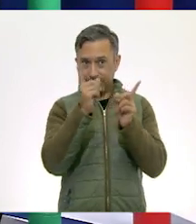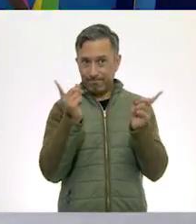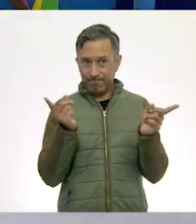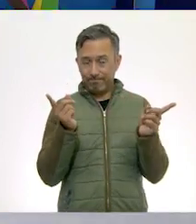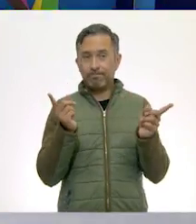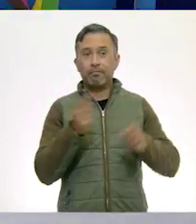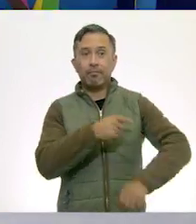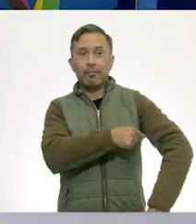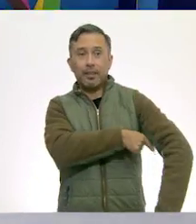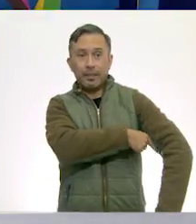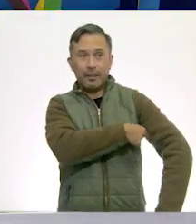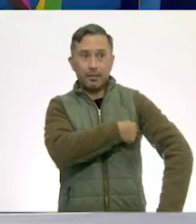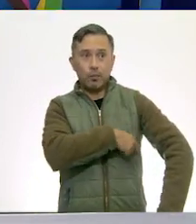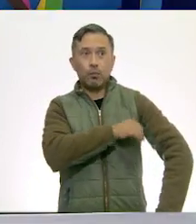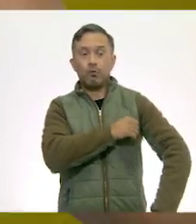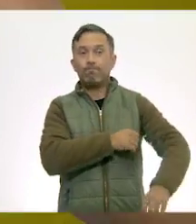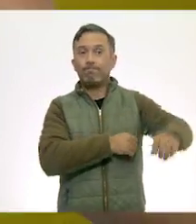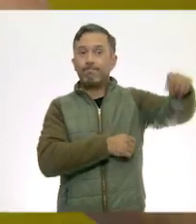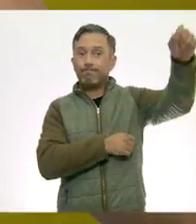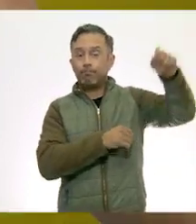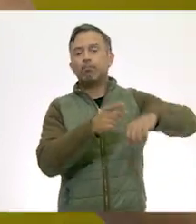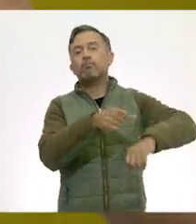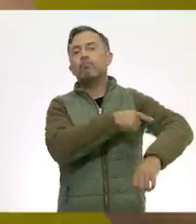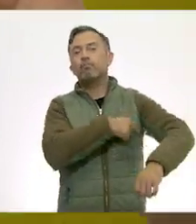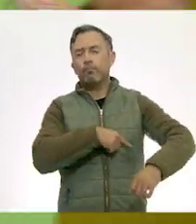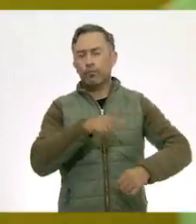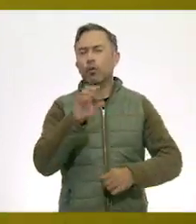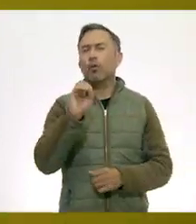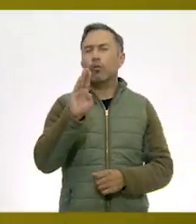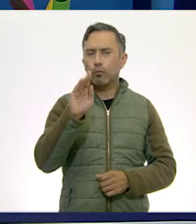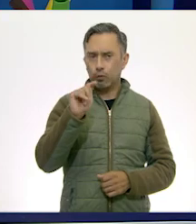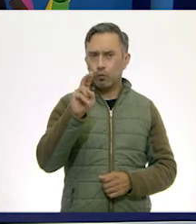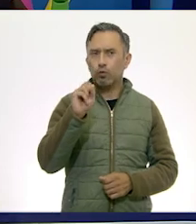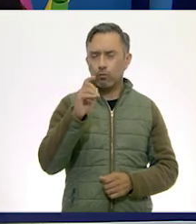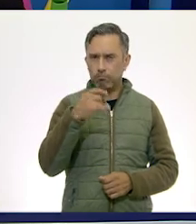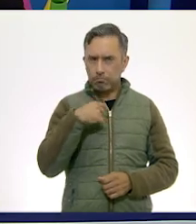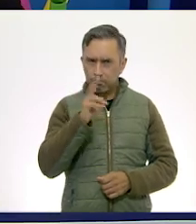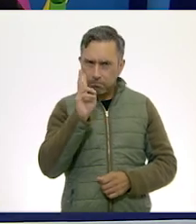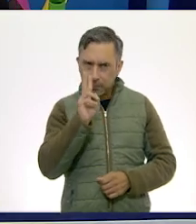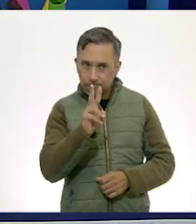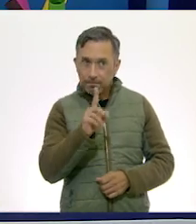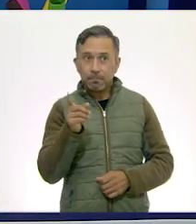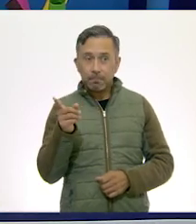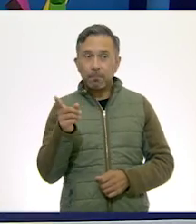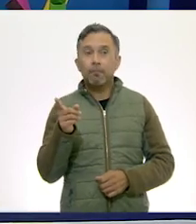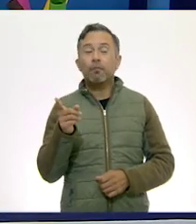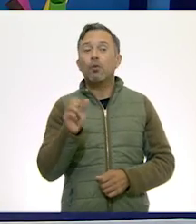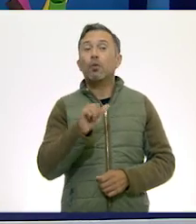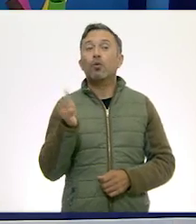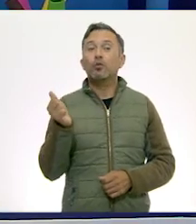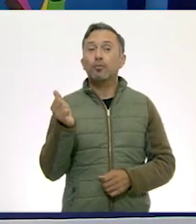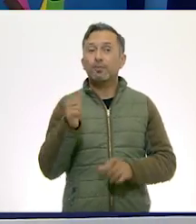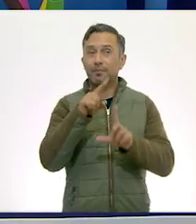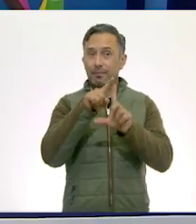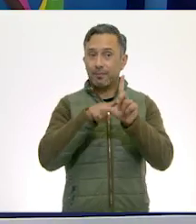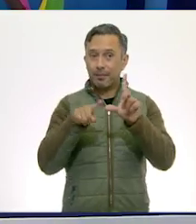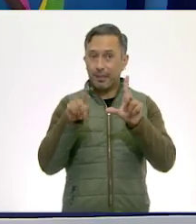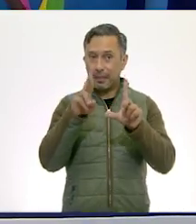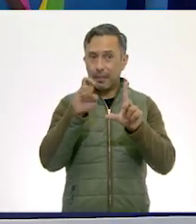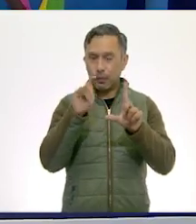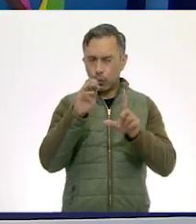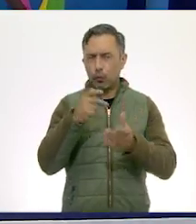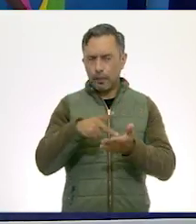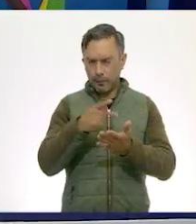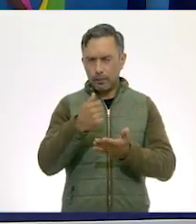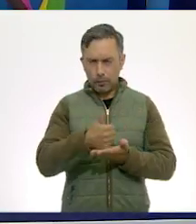aquí un ángulo obtuso que, como podemos ver, si lo comparamos con el ángulo recto, ¿me ayudas otra vez a poner